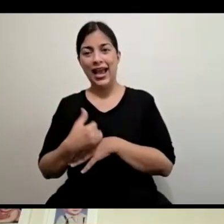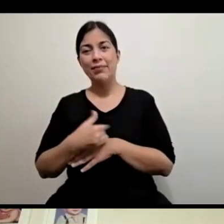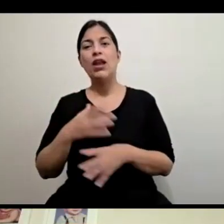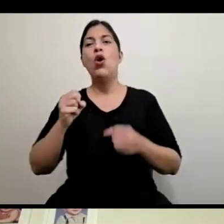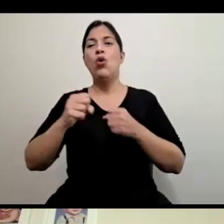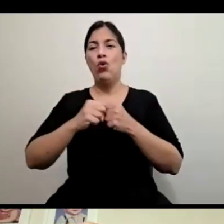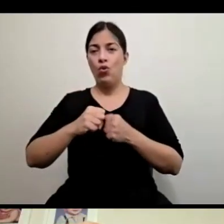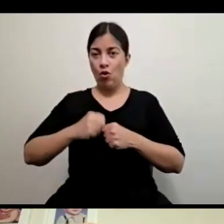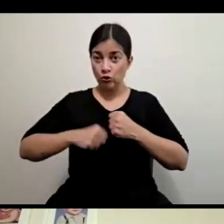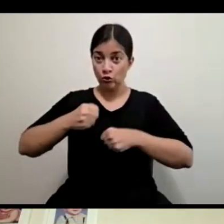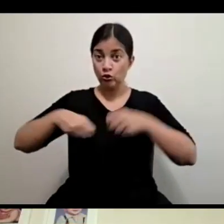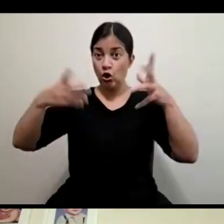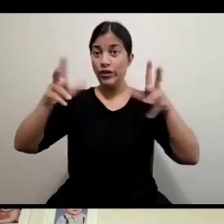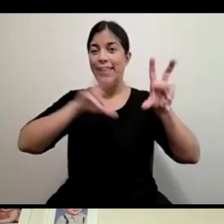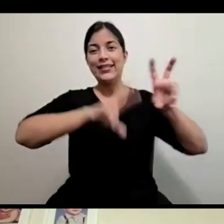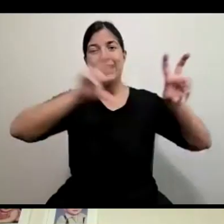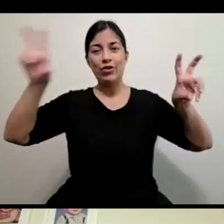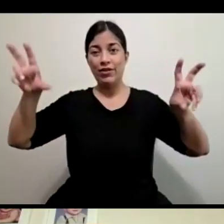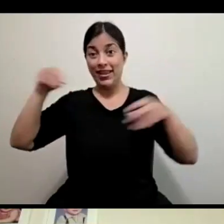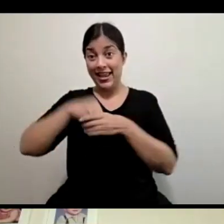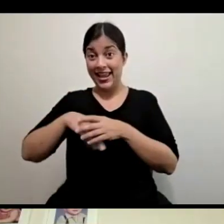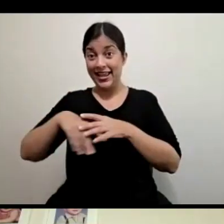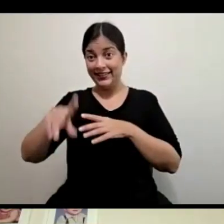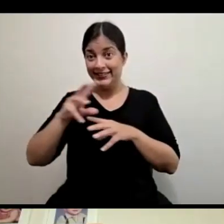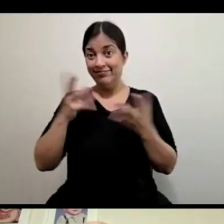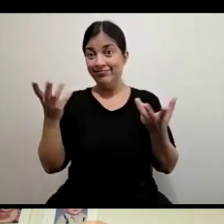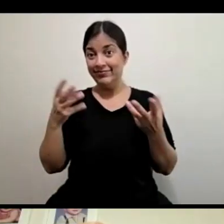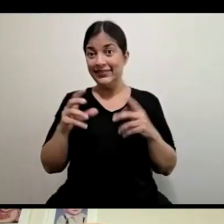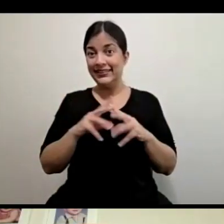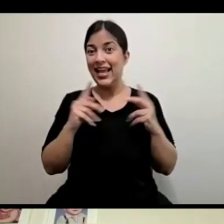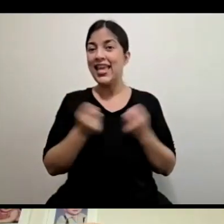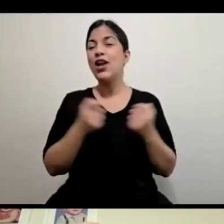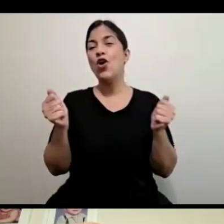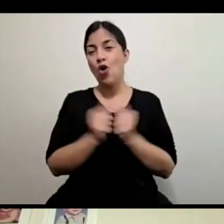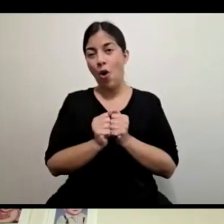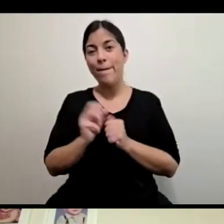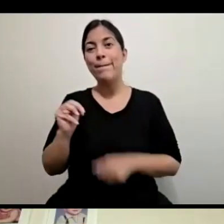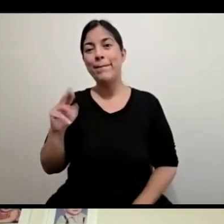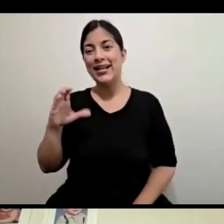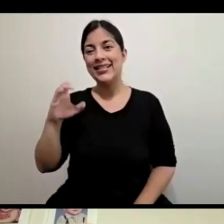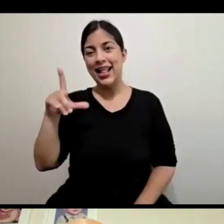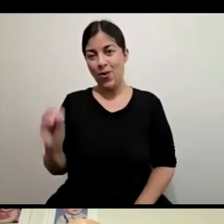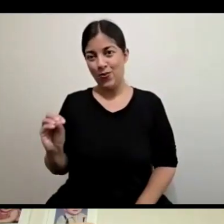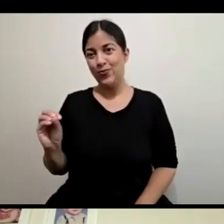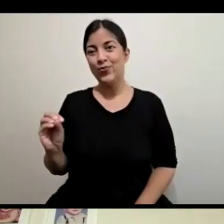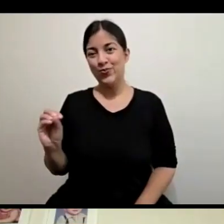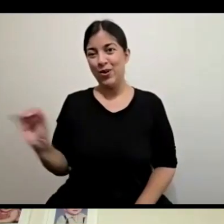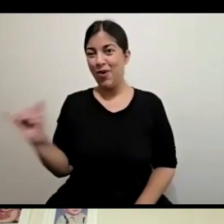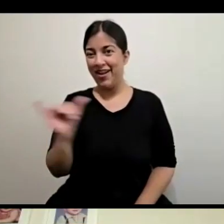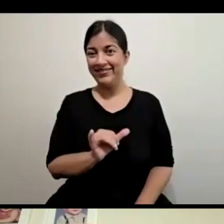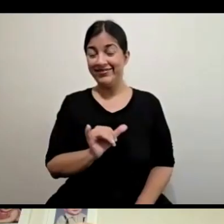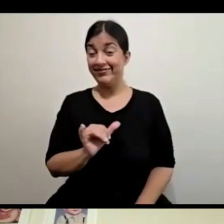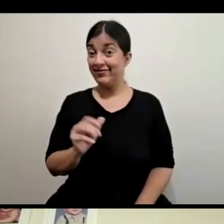de escenografía en el taller con Marcelo. Así que mi puesto era igual que Marcelo, con Marcelo. Así que Marcelo me